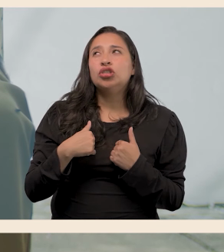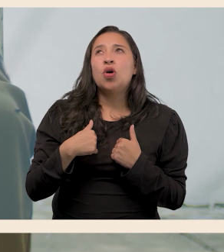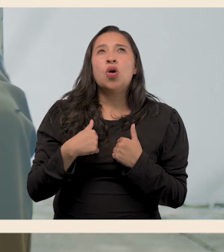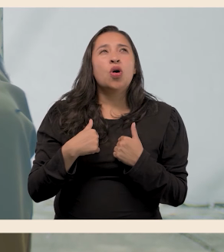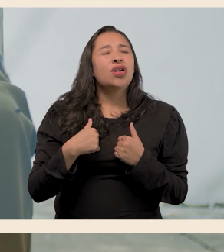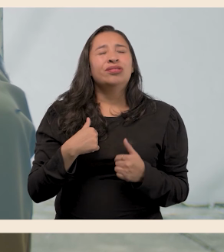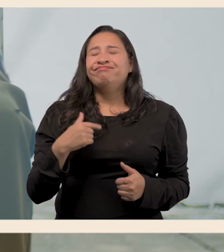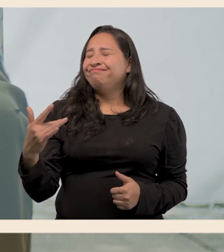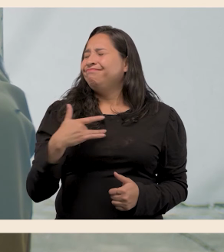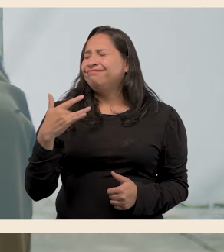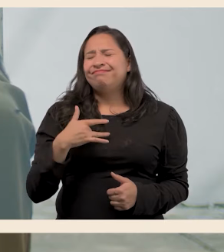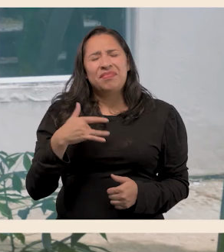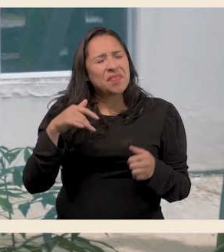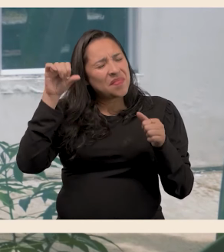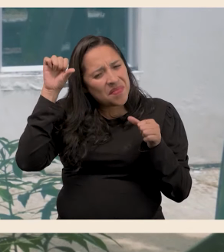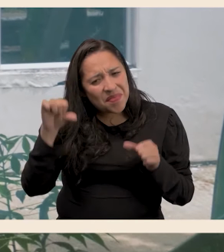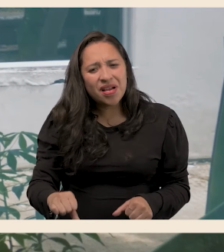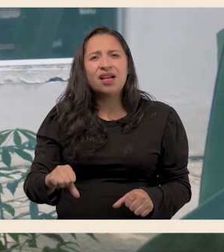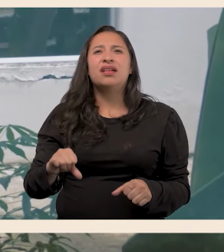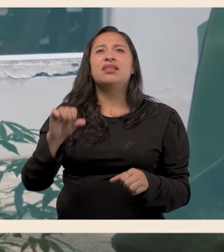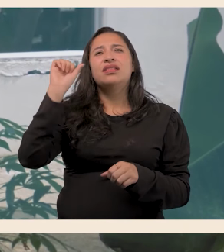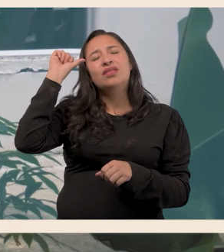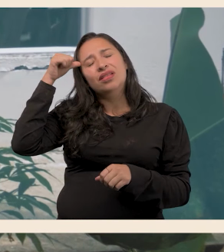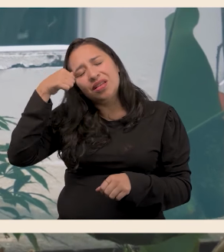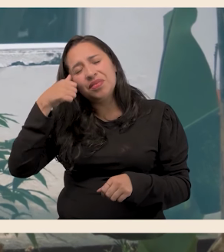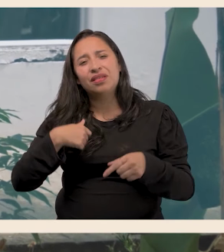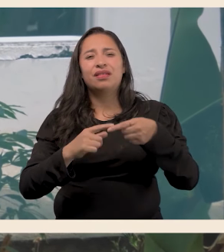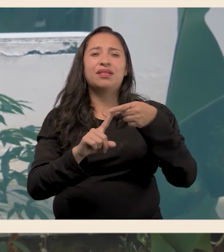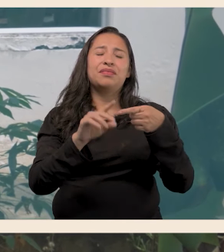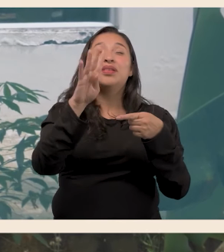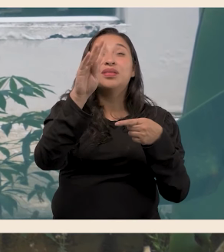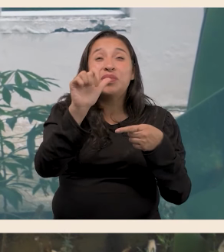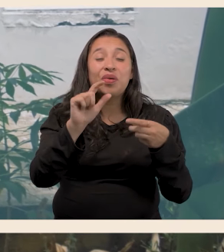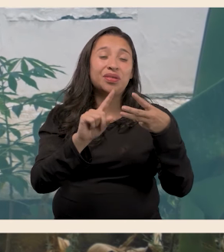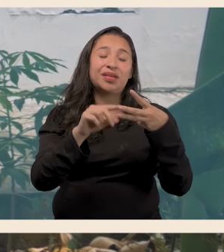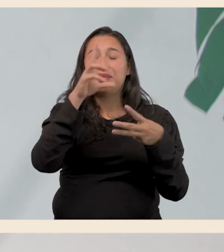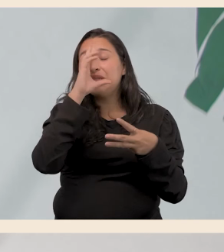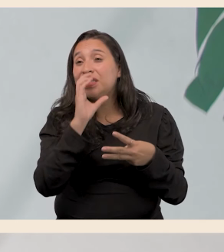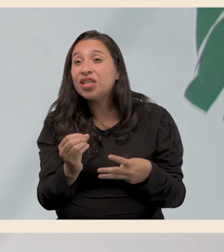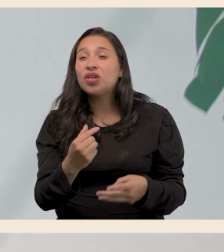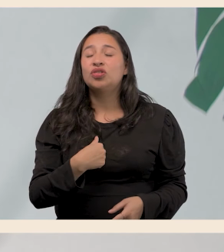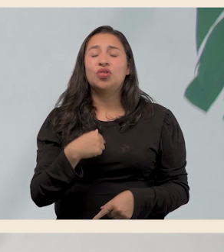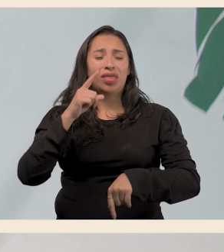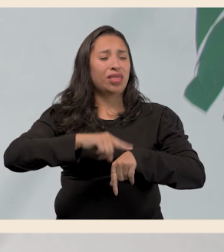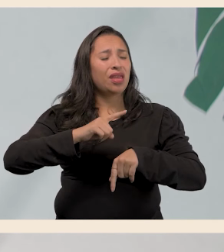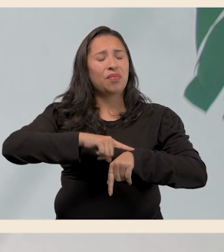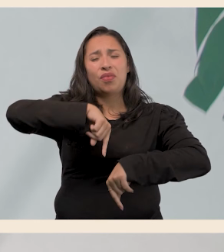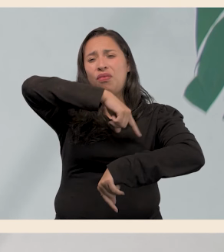empecé a sentirme muy mal y a recordarme de los dos muchachos, y a recordarme de mi mujer, tanto tiempo